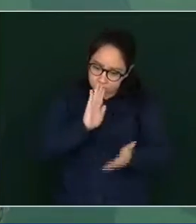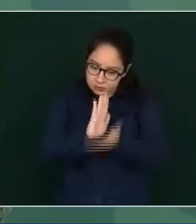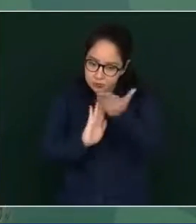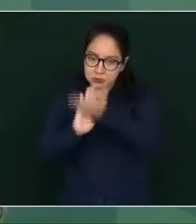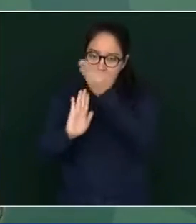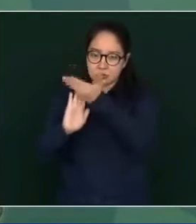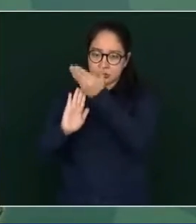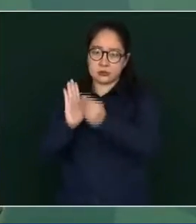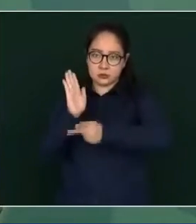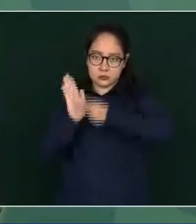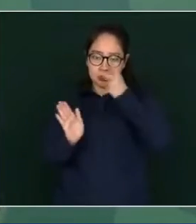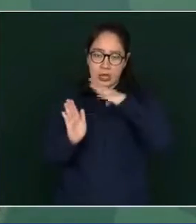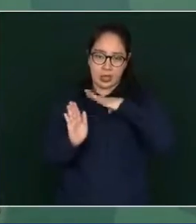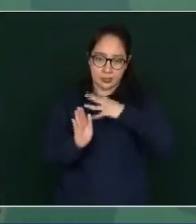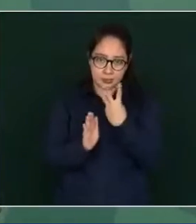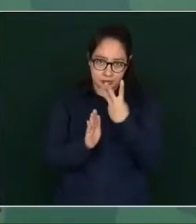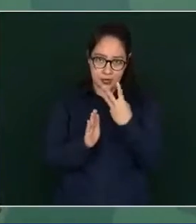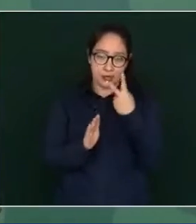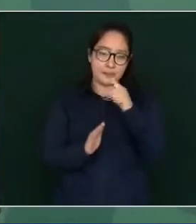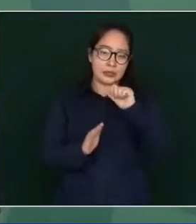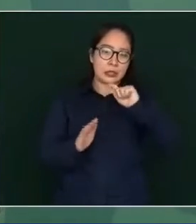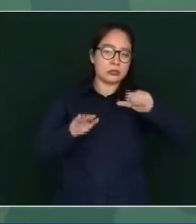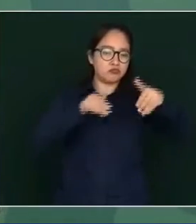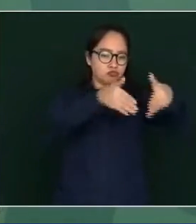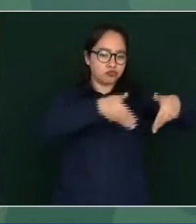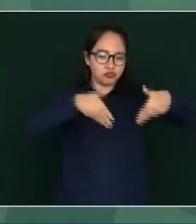están las tres pistas,